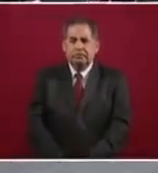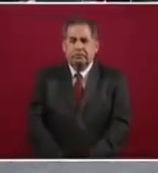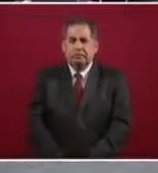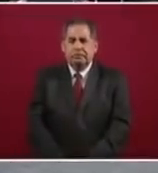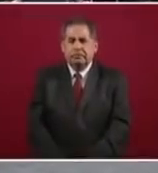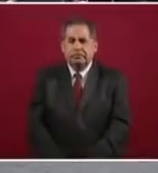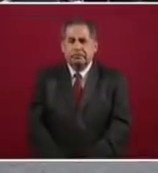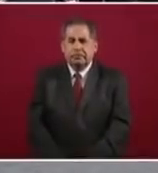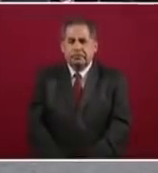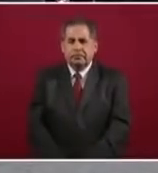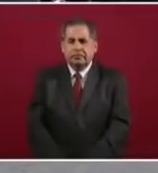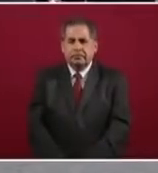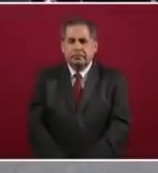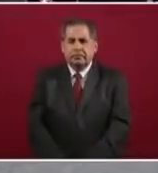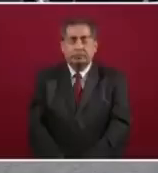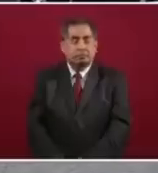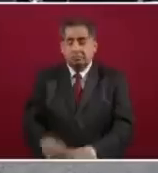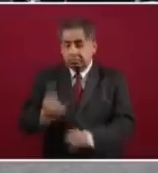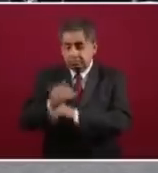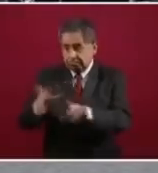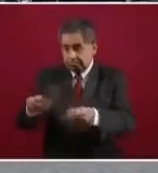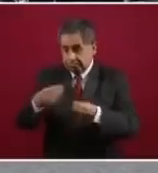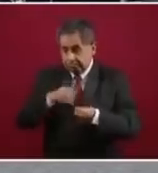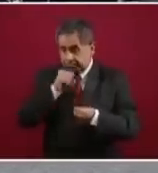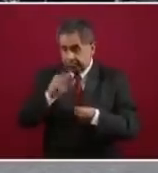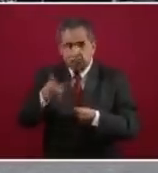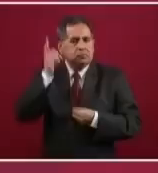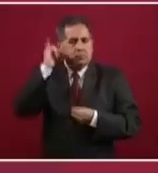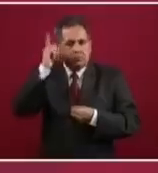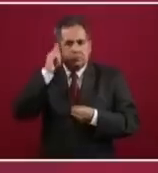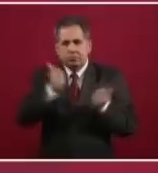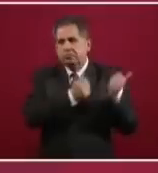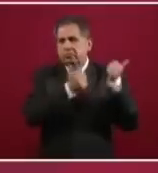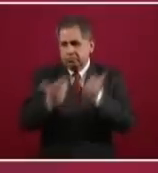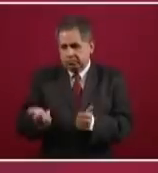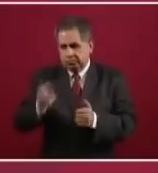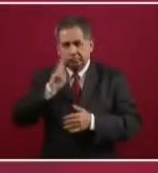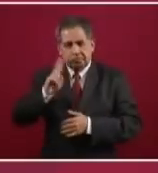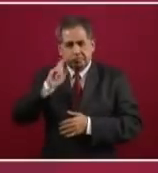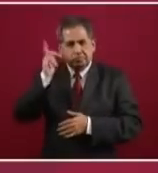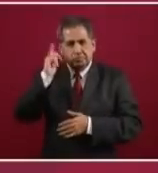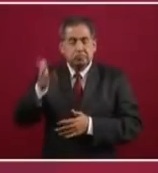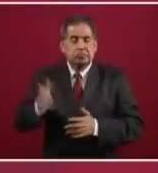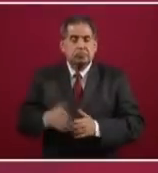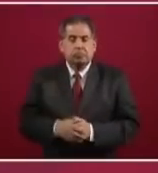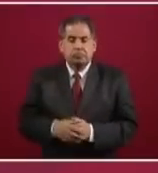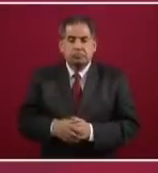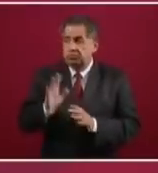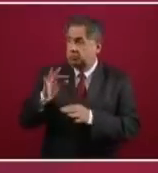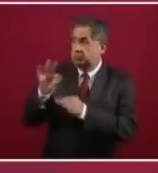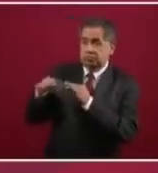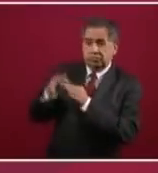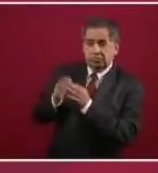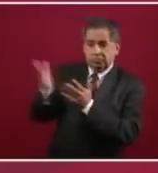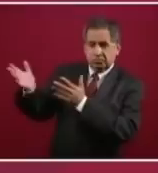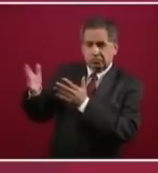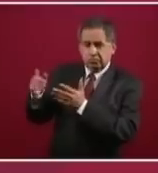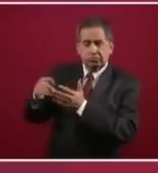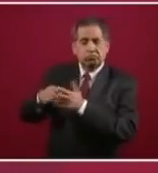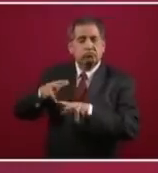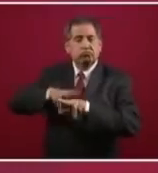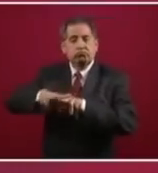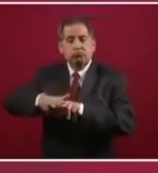avión, no sabe por qué. No tengo información, pero a ver, ojalá y lo traigan. Ya está la